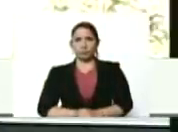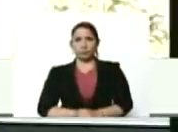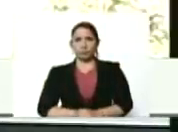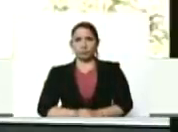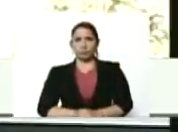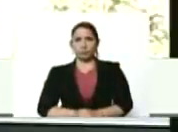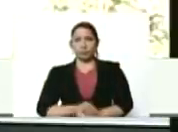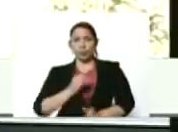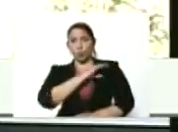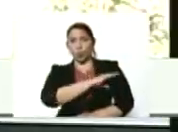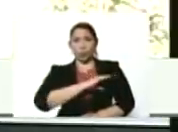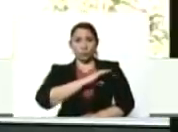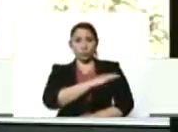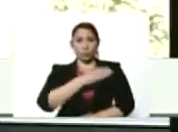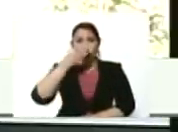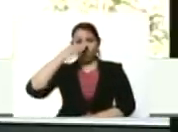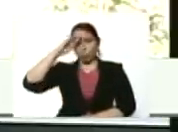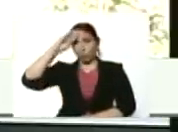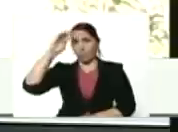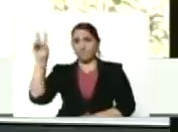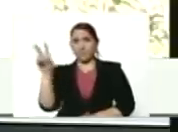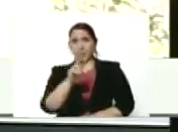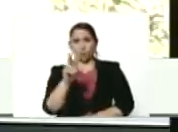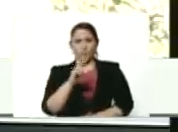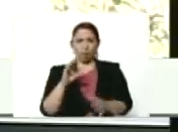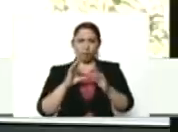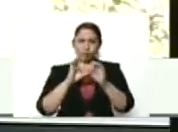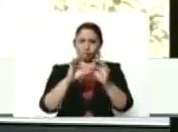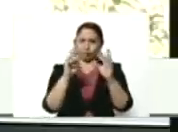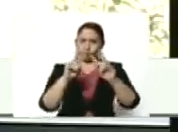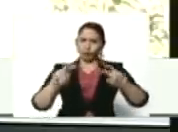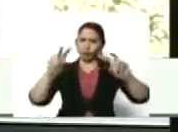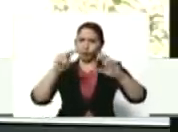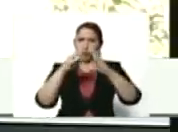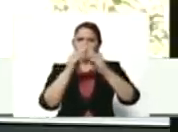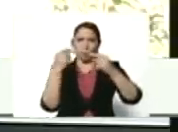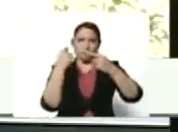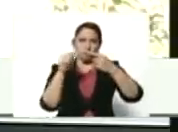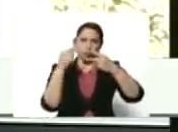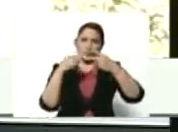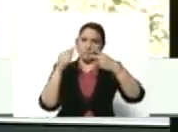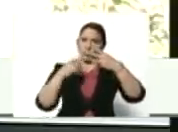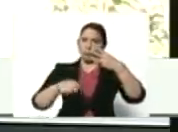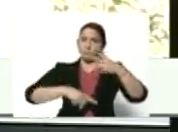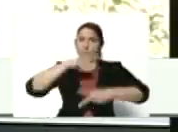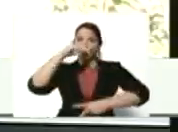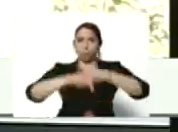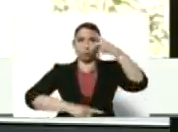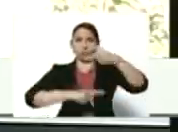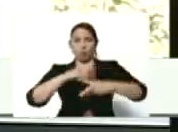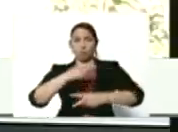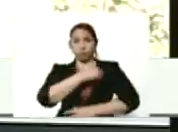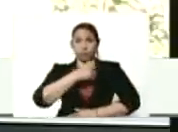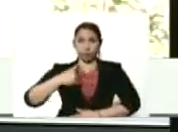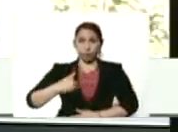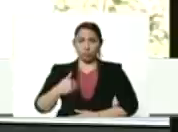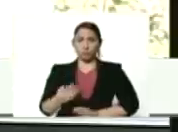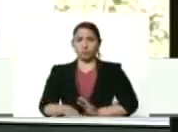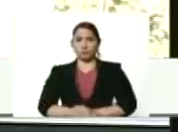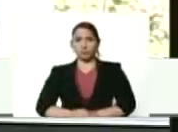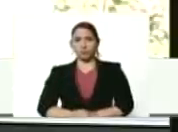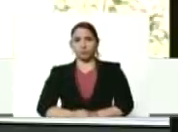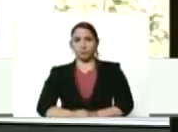la Comisión Cuba-Venezuela, la revisión de todos los programas. Yo quisiera que